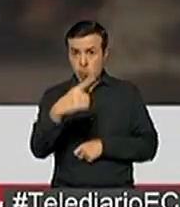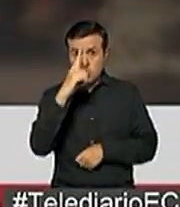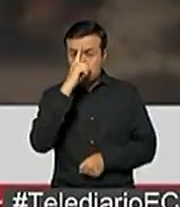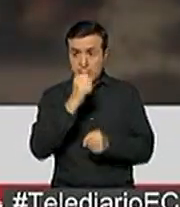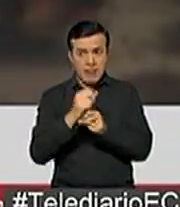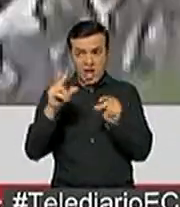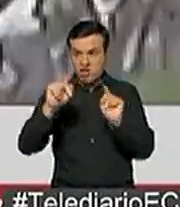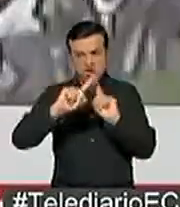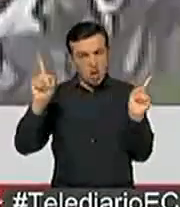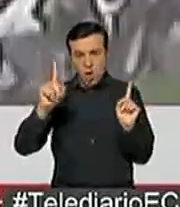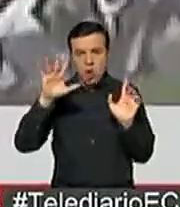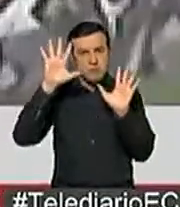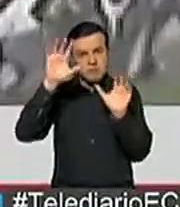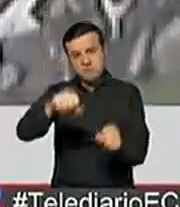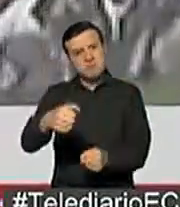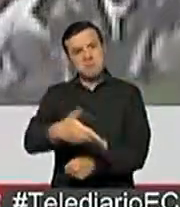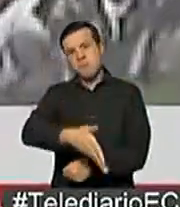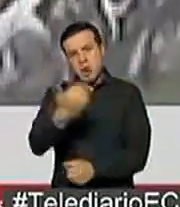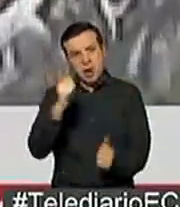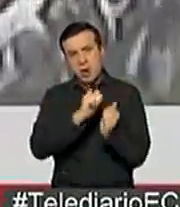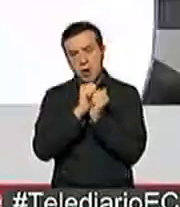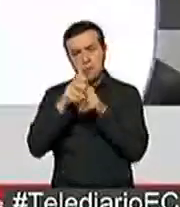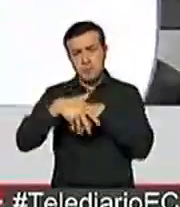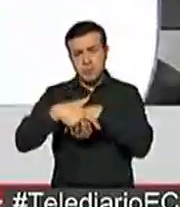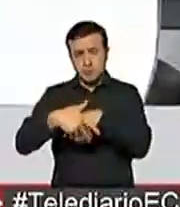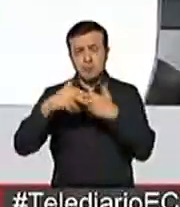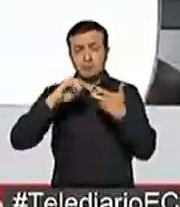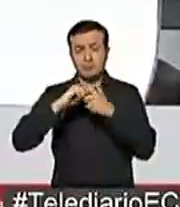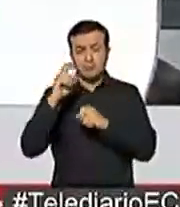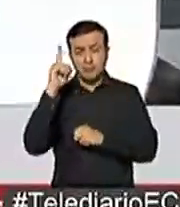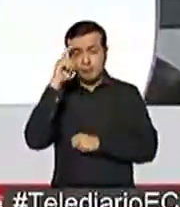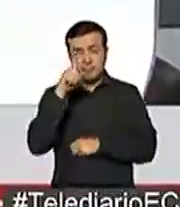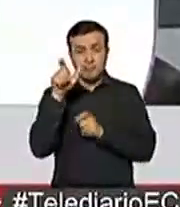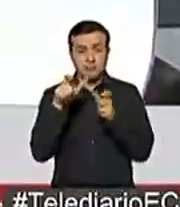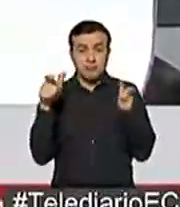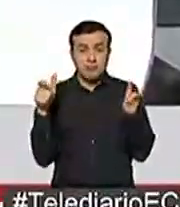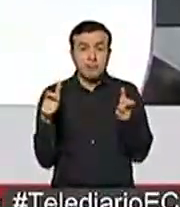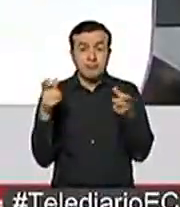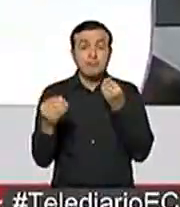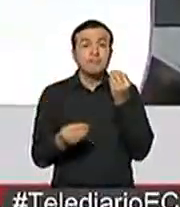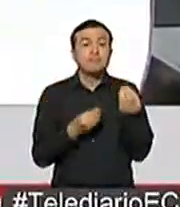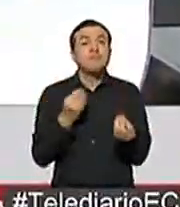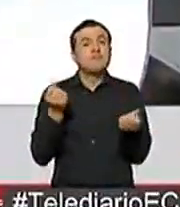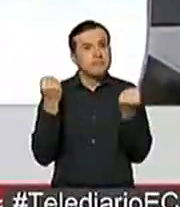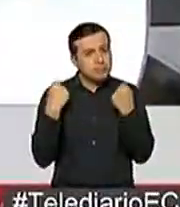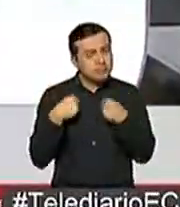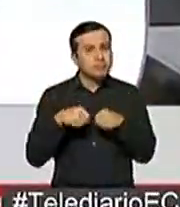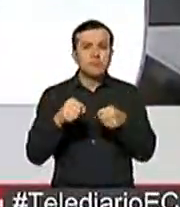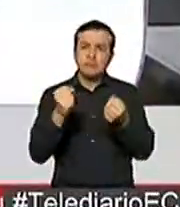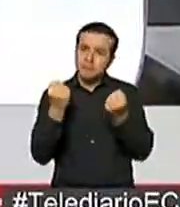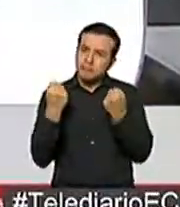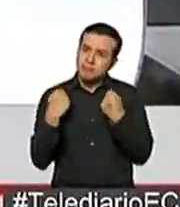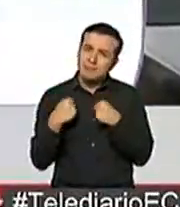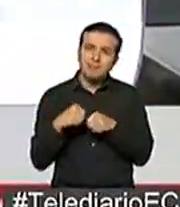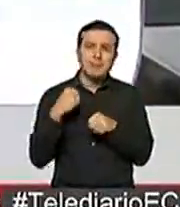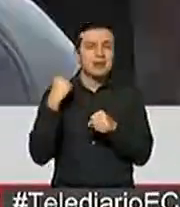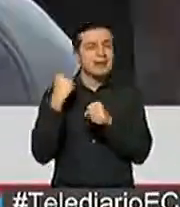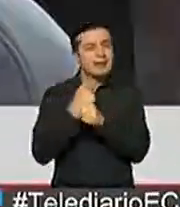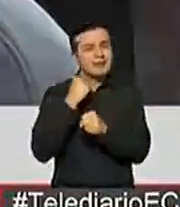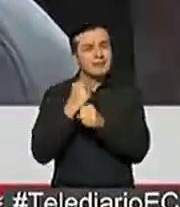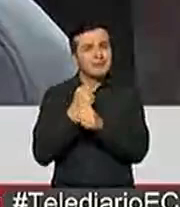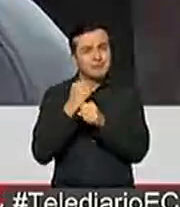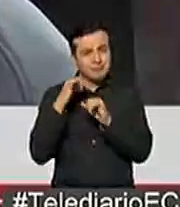floricultores y les pedían unirse al paro pese a todos los trabajadores de la finca se esforzaron para sacar la producción adelante